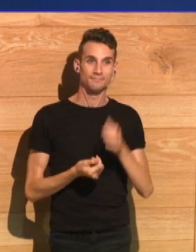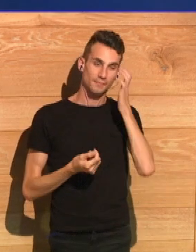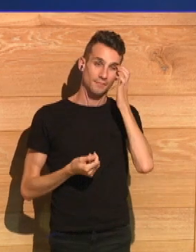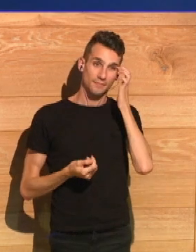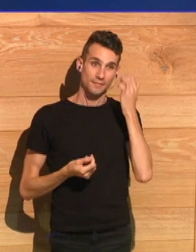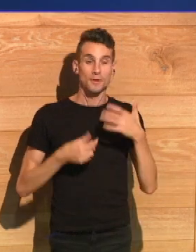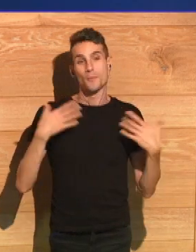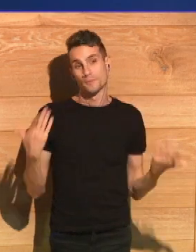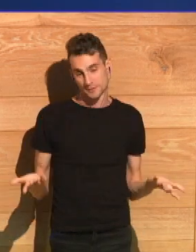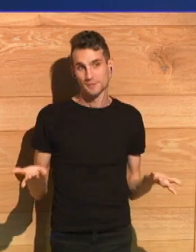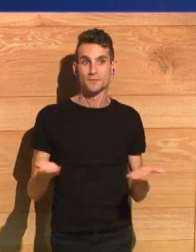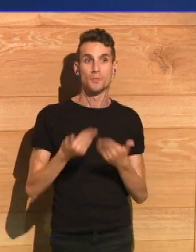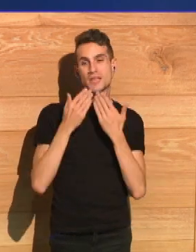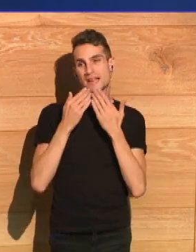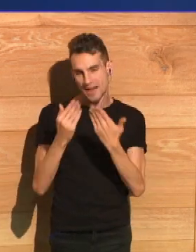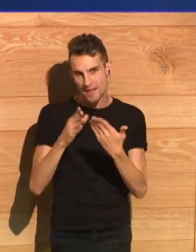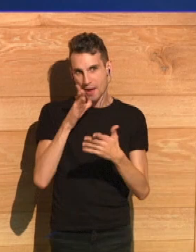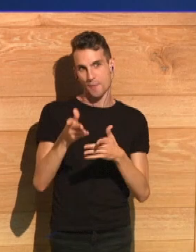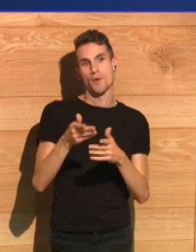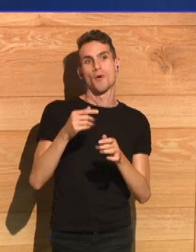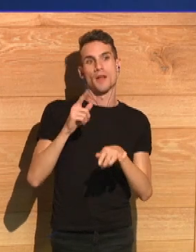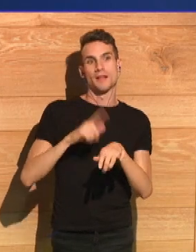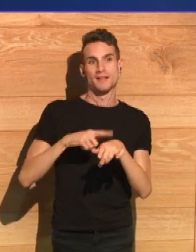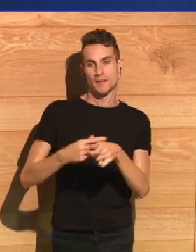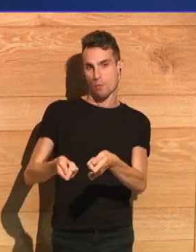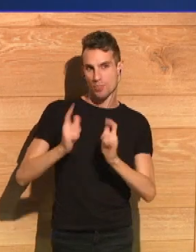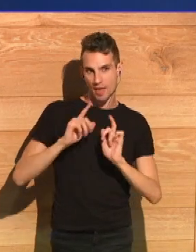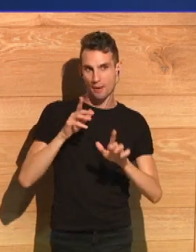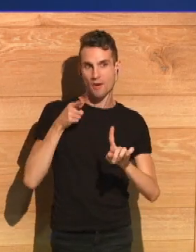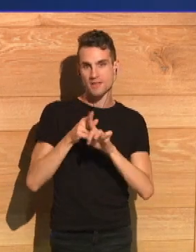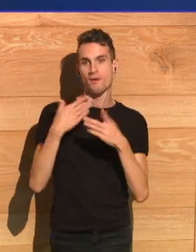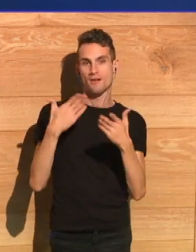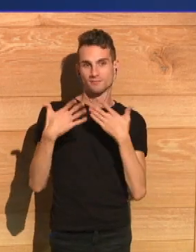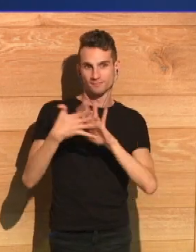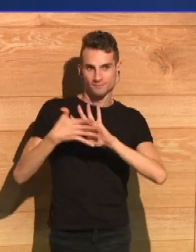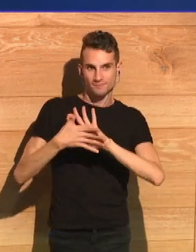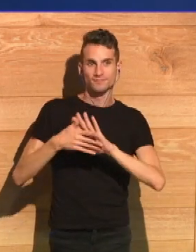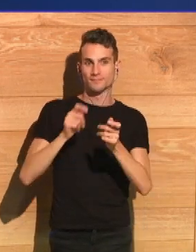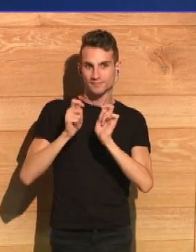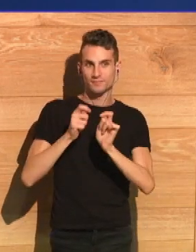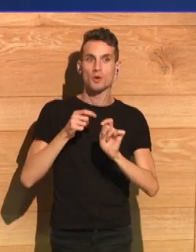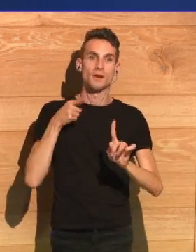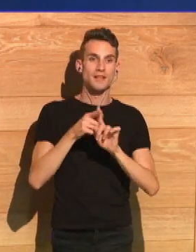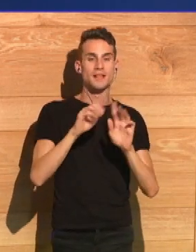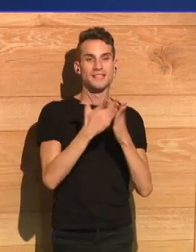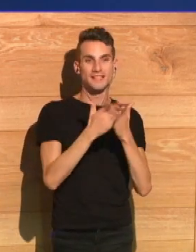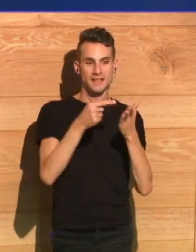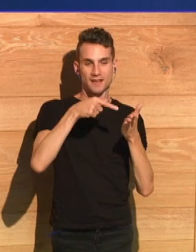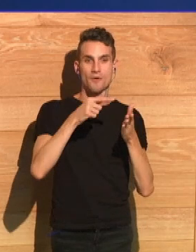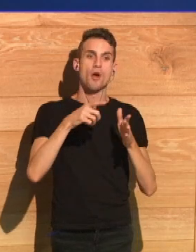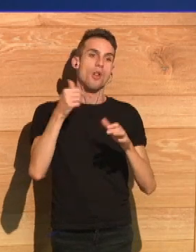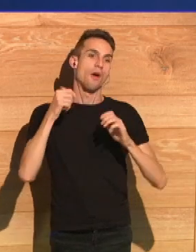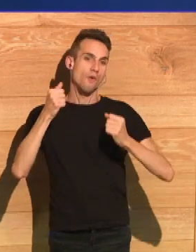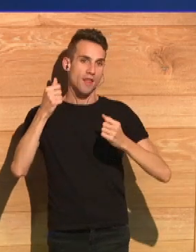Agradecerte mucho que nos hayas regalado este tiempo para hablar contigo sobre este nuevo trabajo, El secreto de la fuerza sobrehumana, que yo